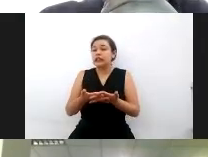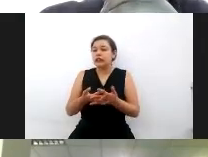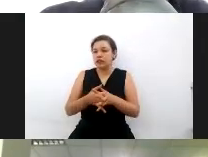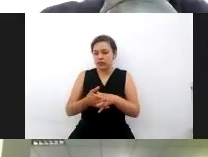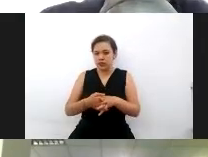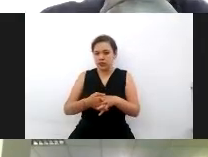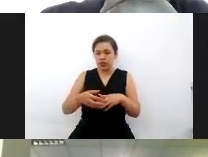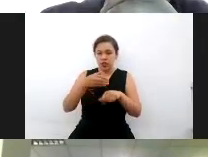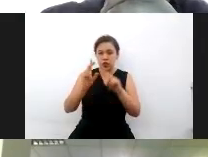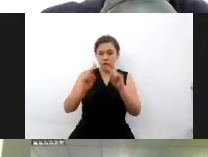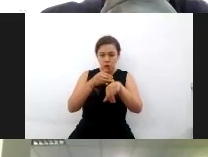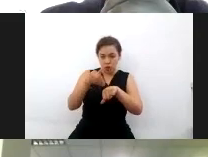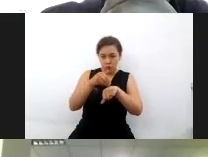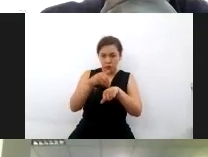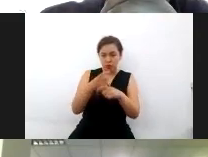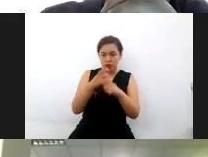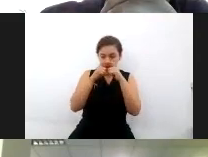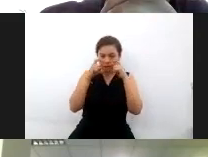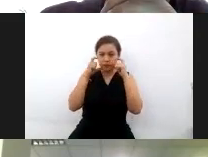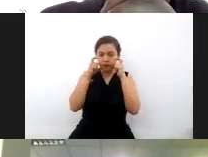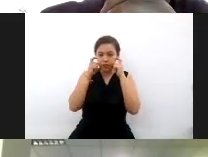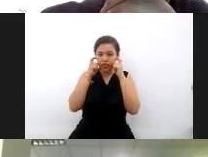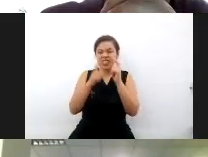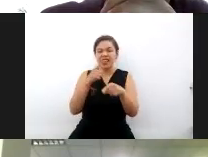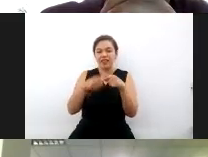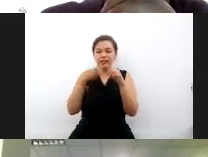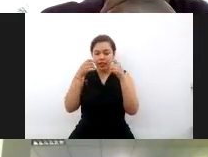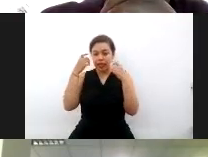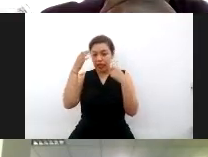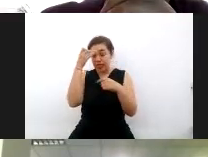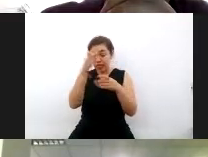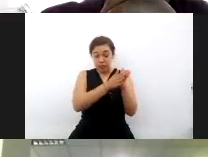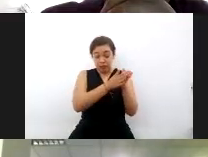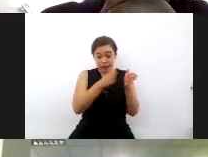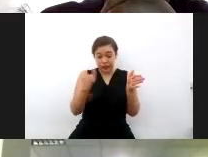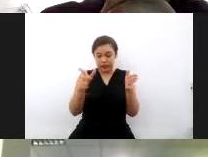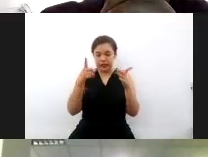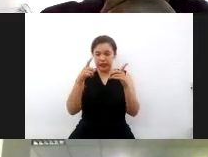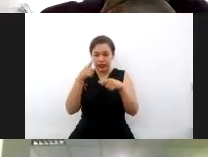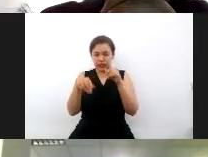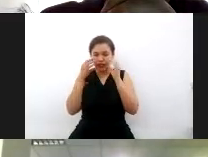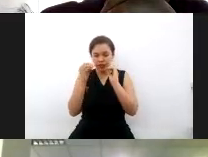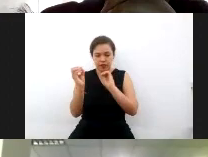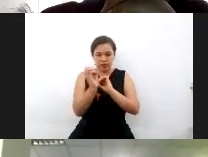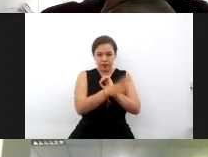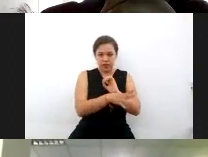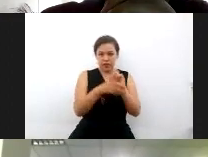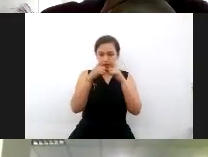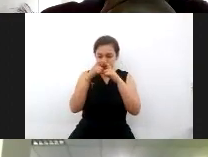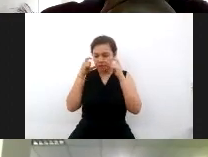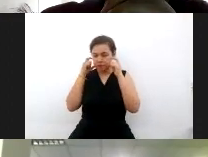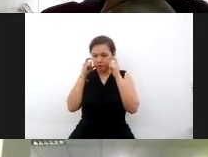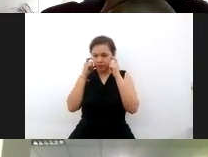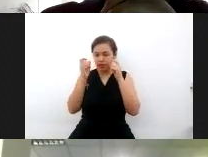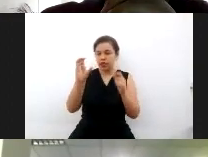de cubrebocas y se los tienen que estar quitando a determinada hora. La Organización Mundial